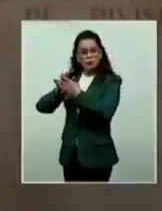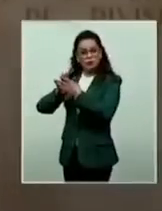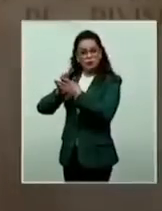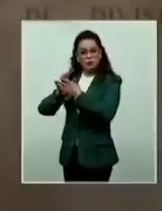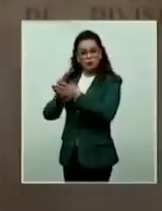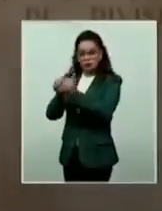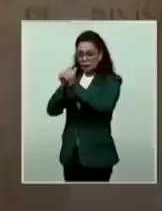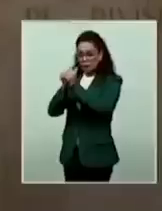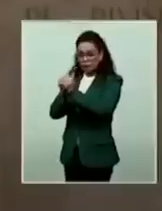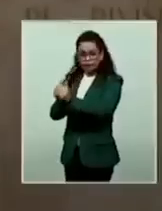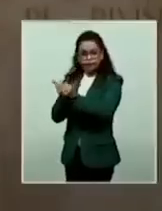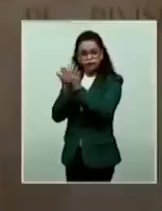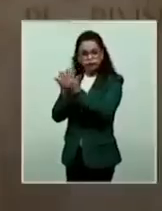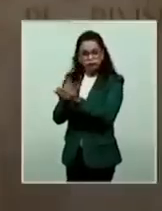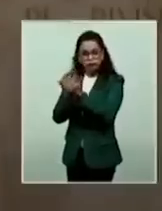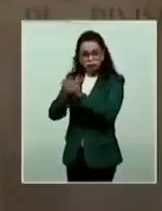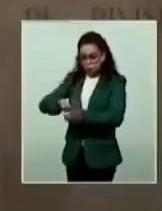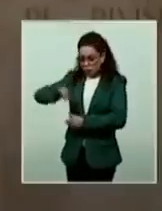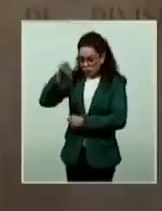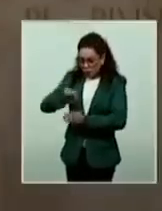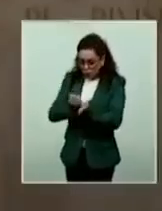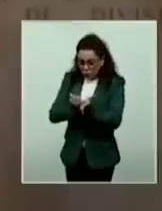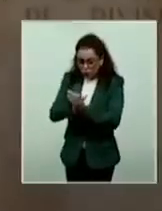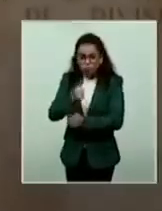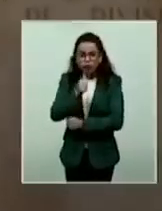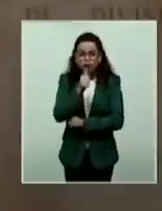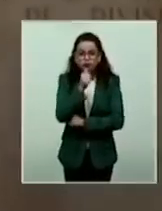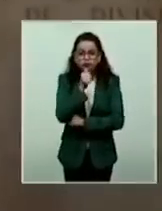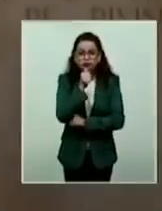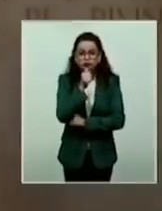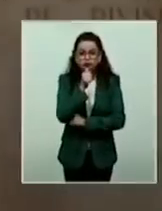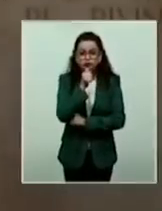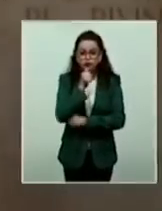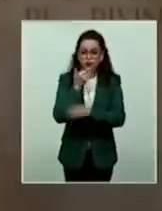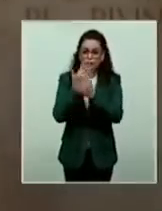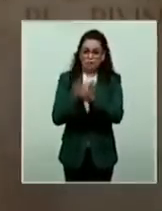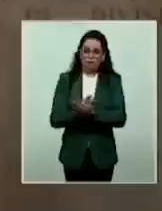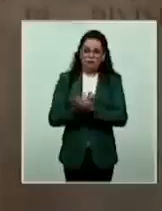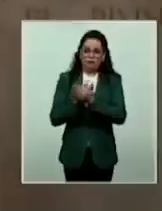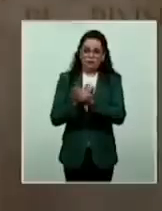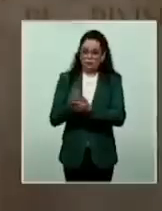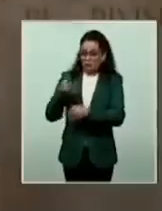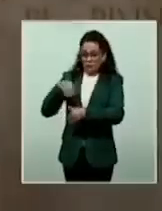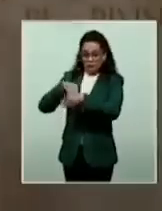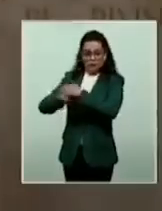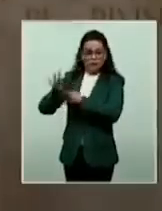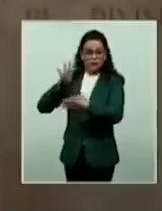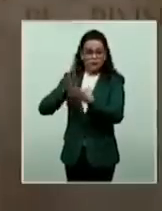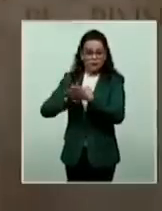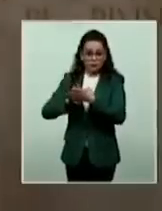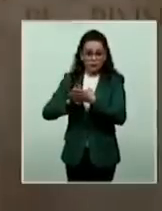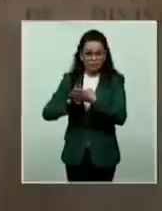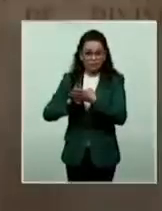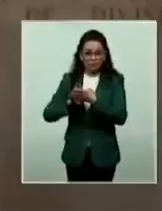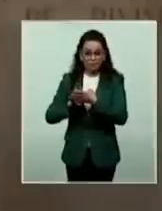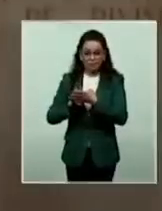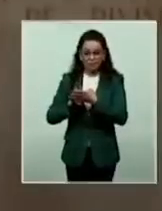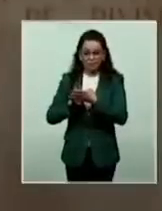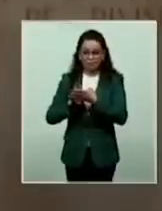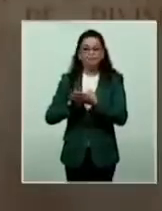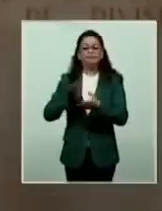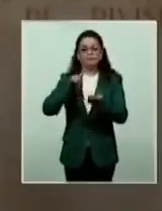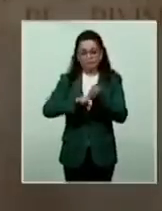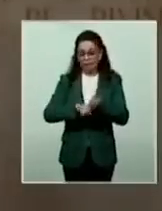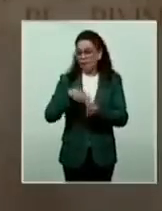preventiva. El Poder Judicial Federal se ha tomado como una cuestión de